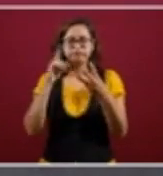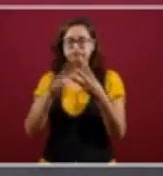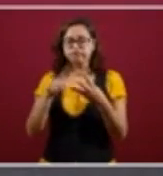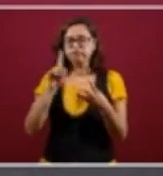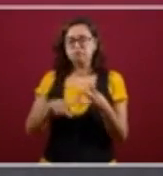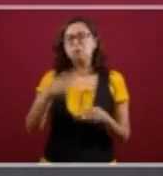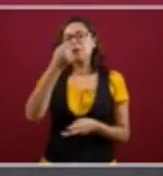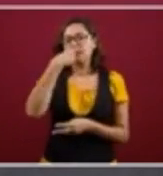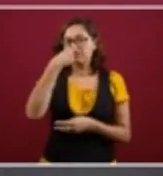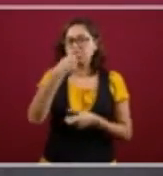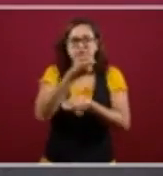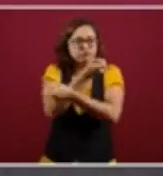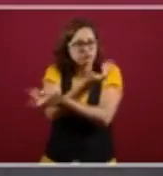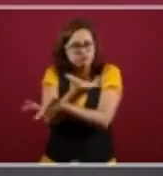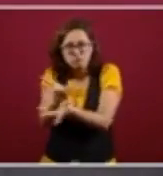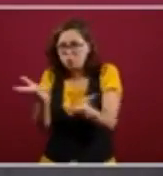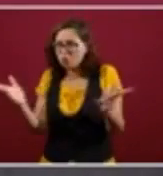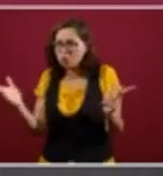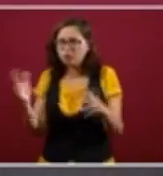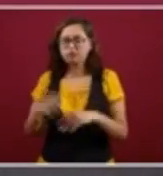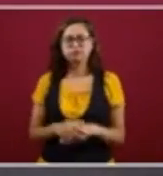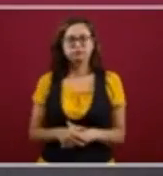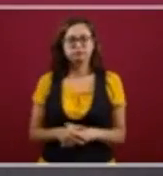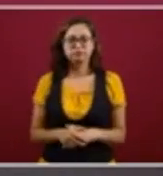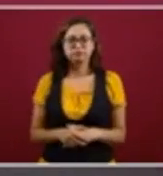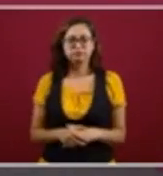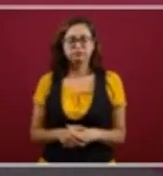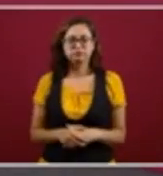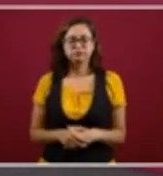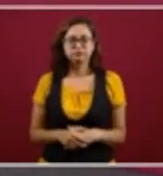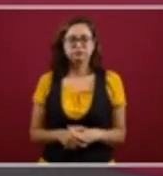como la Coca-Cola